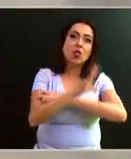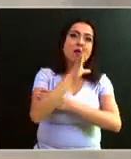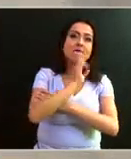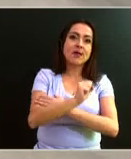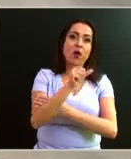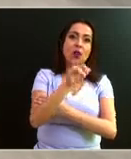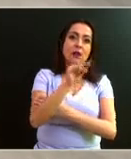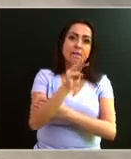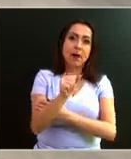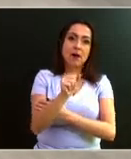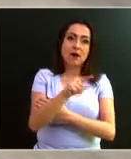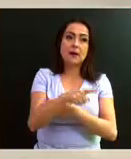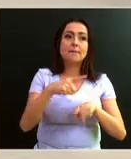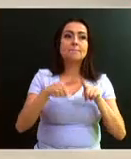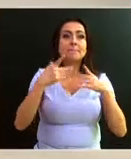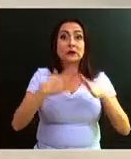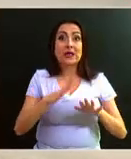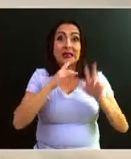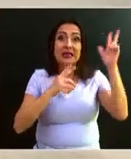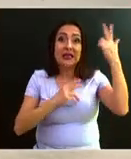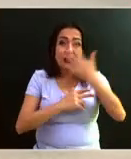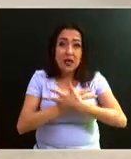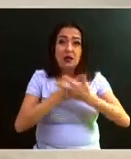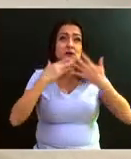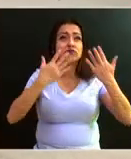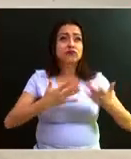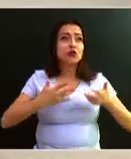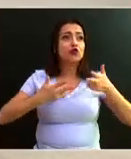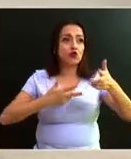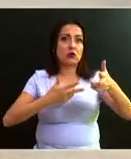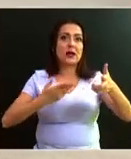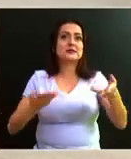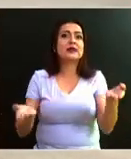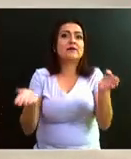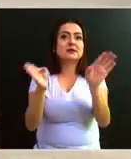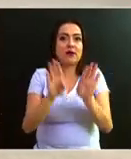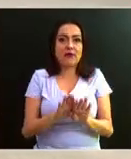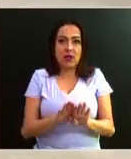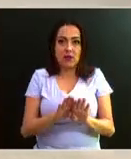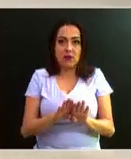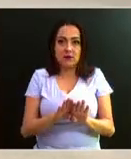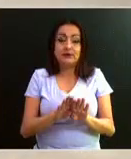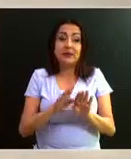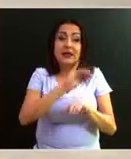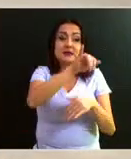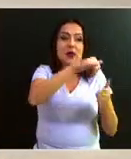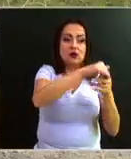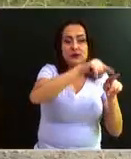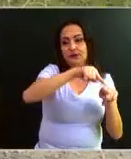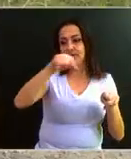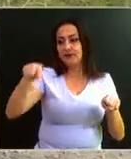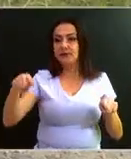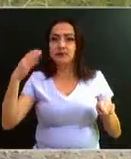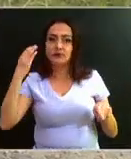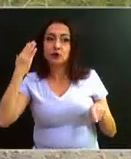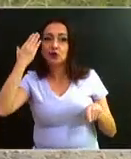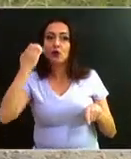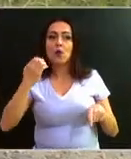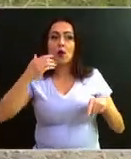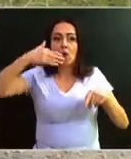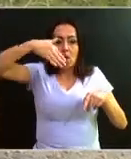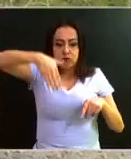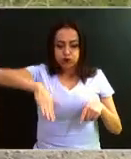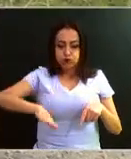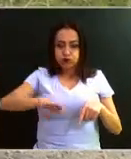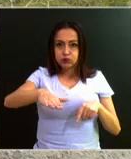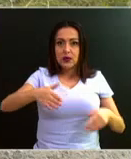Lima. Esto luego de que por 3 días esta ruta se mantuviera cerrada sentido San José-Cartago, debido a un hundimiento